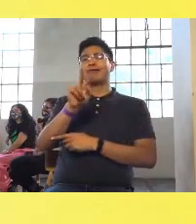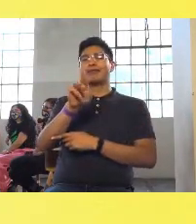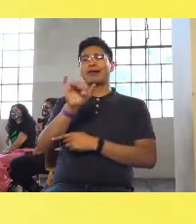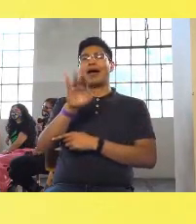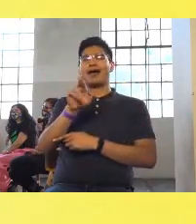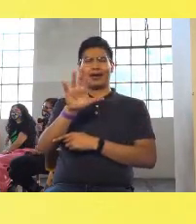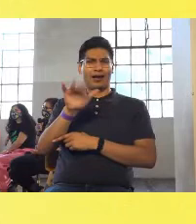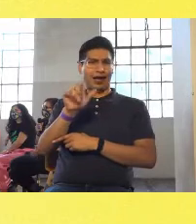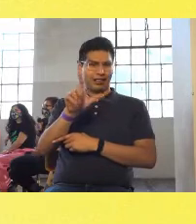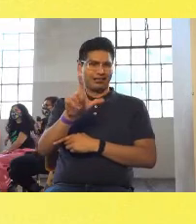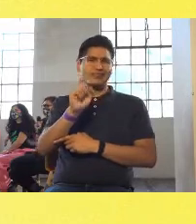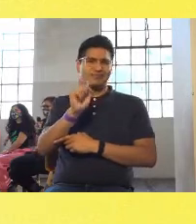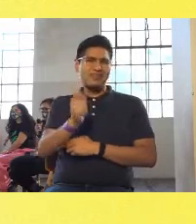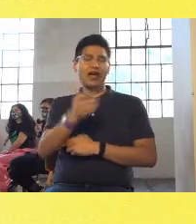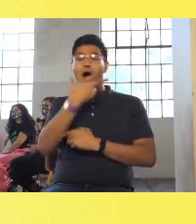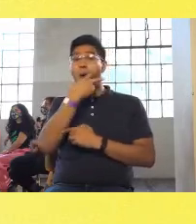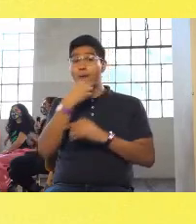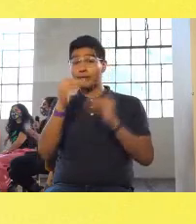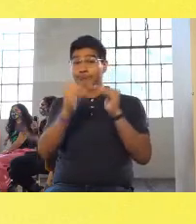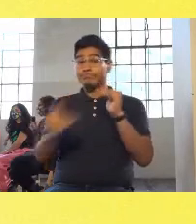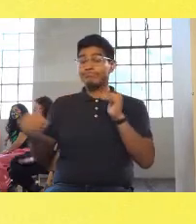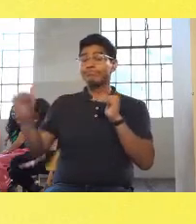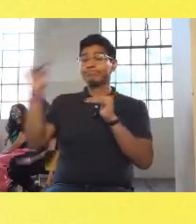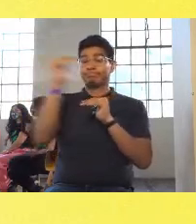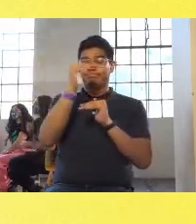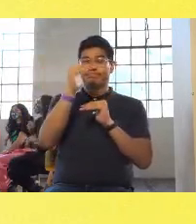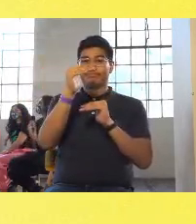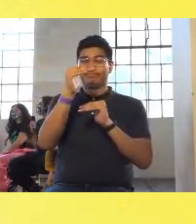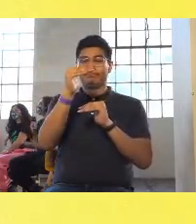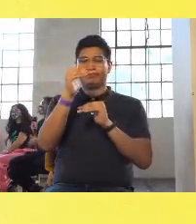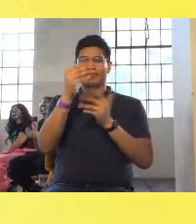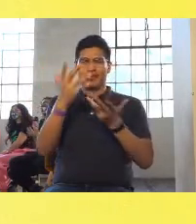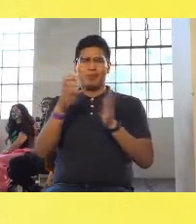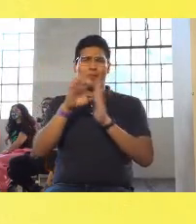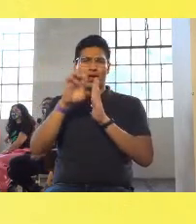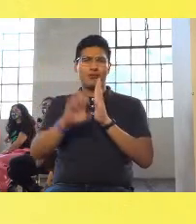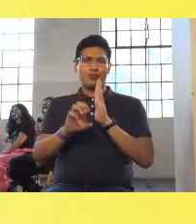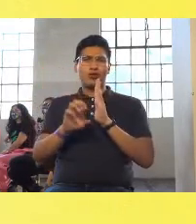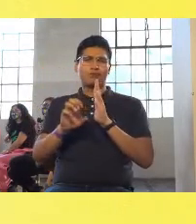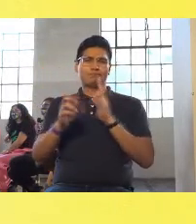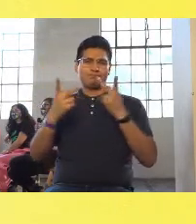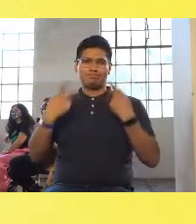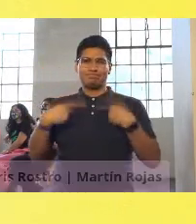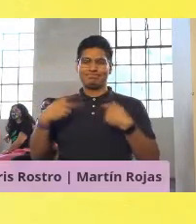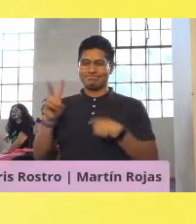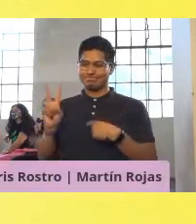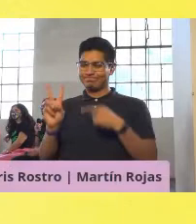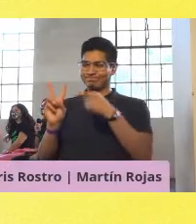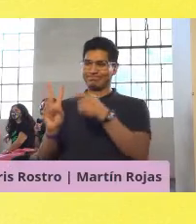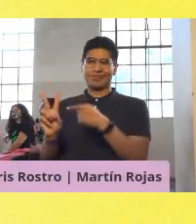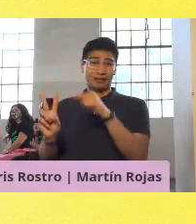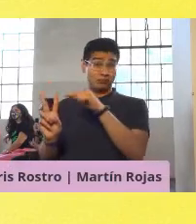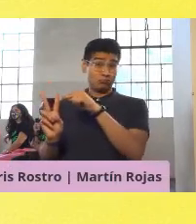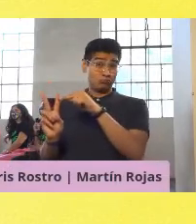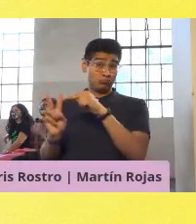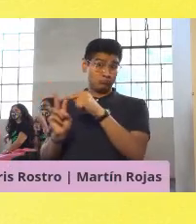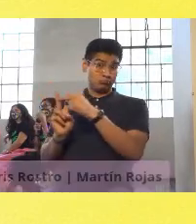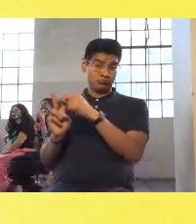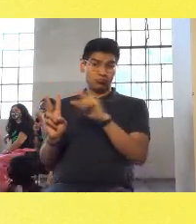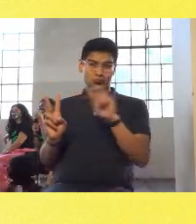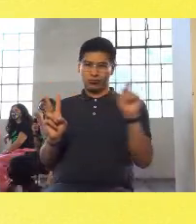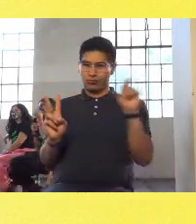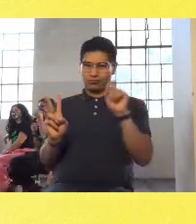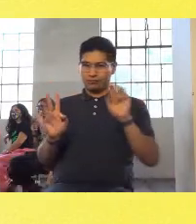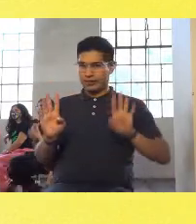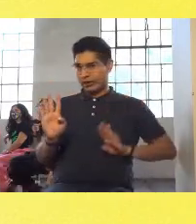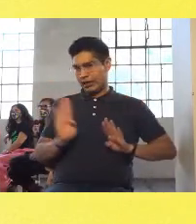la chica como que su pareja, que soy yo, ¿no? Y pues en ese momento